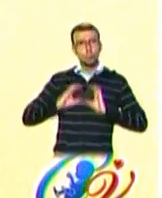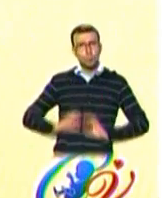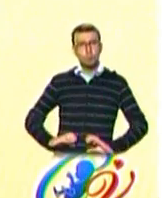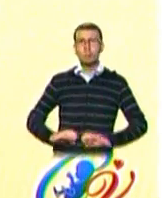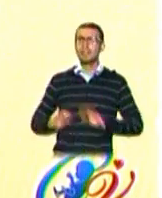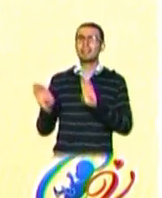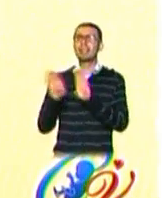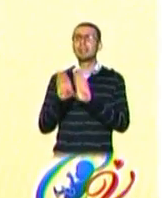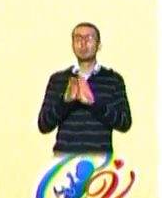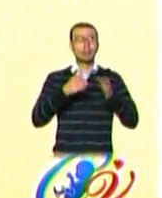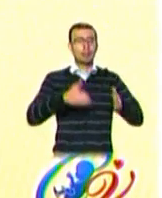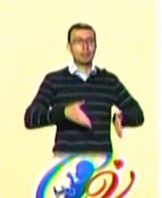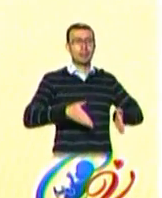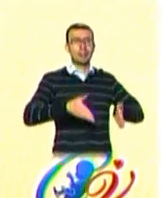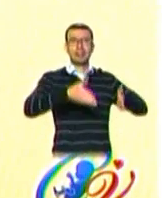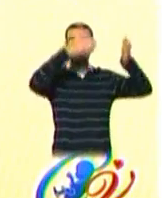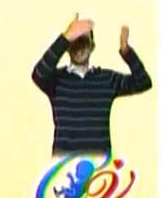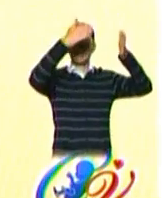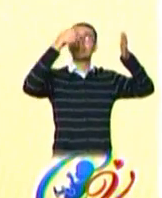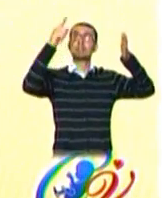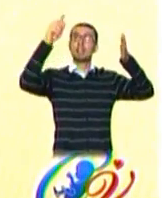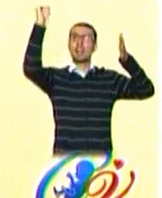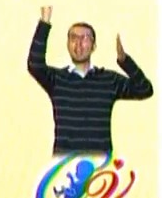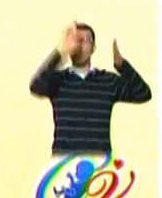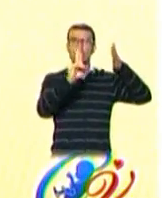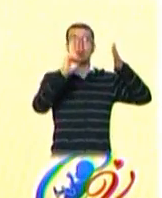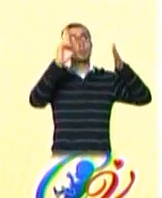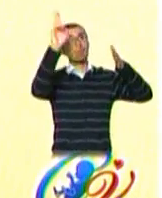Iván decía ahora que yo utilizo poco los